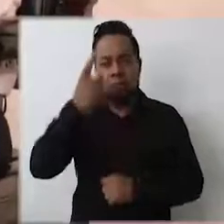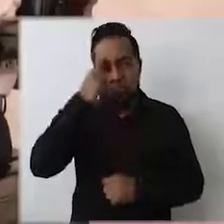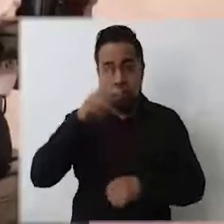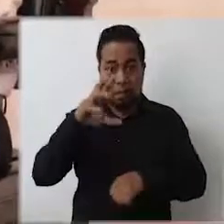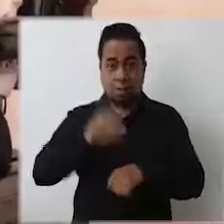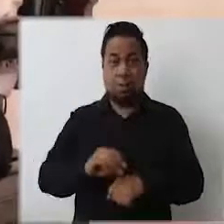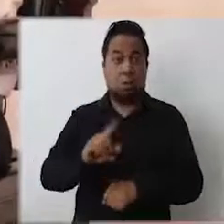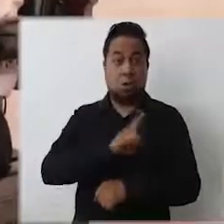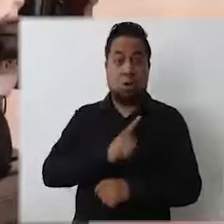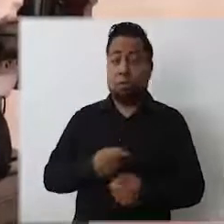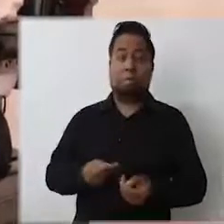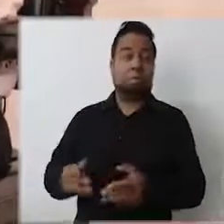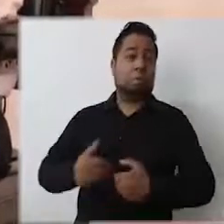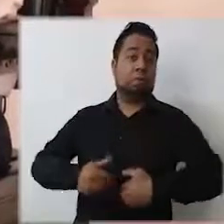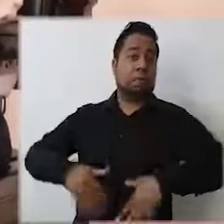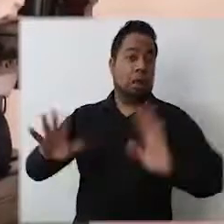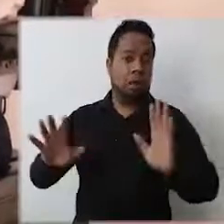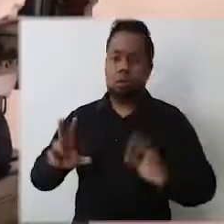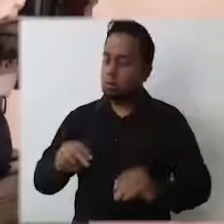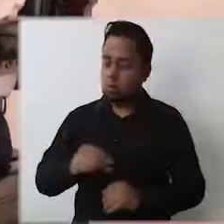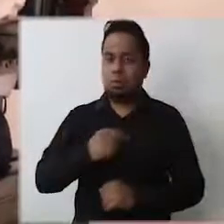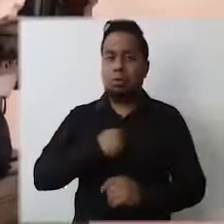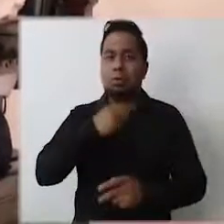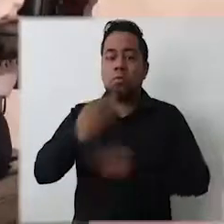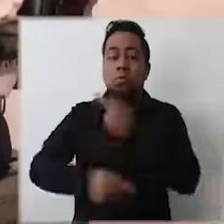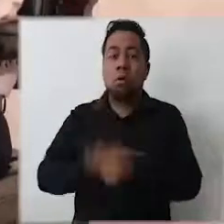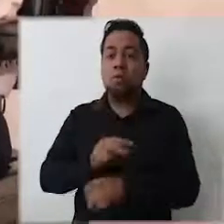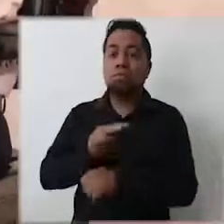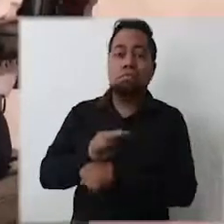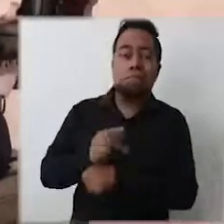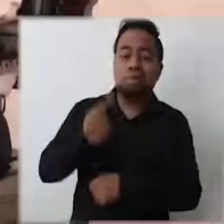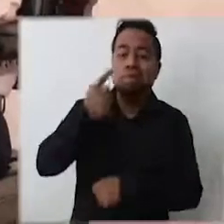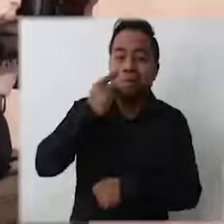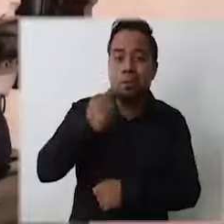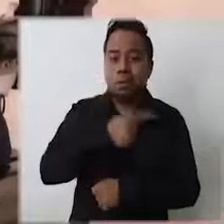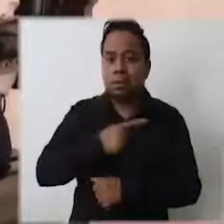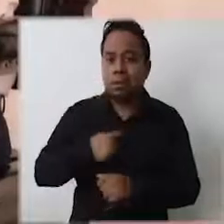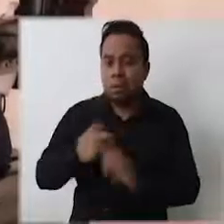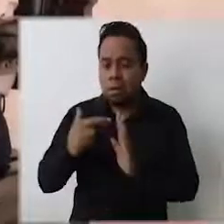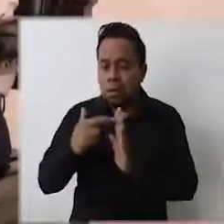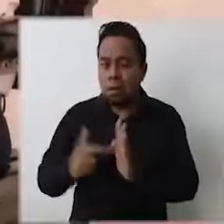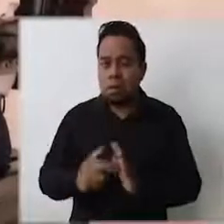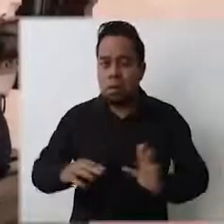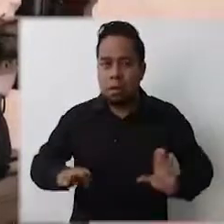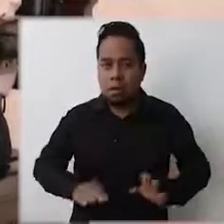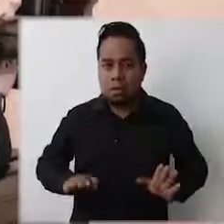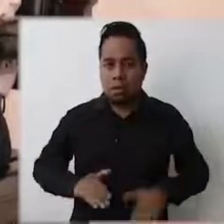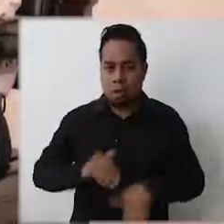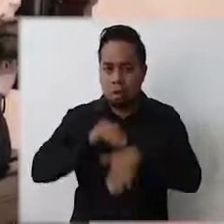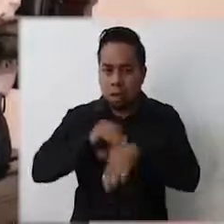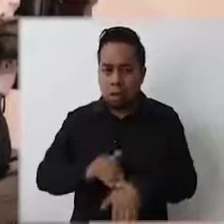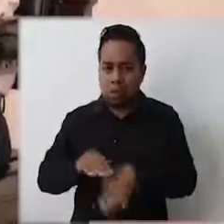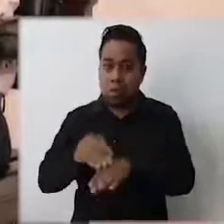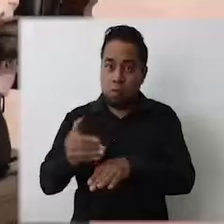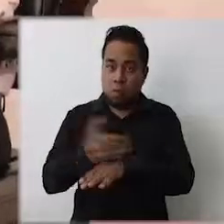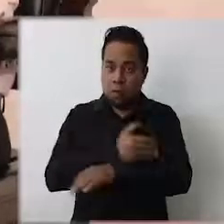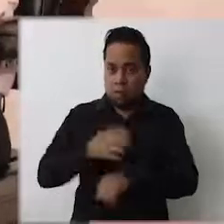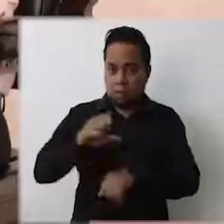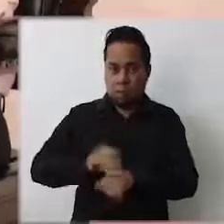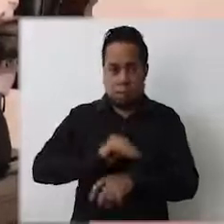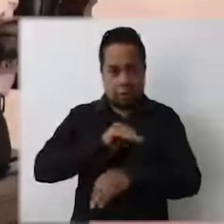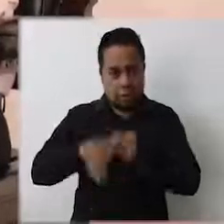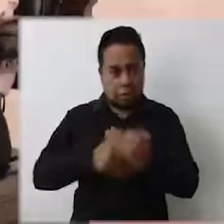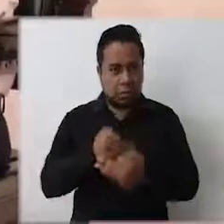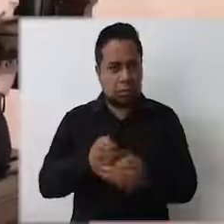Estos juegos mecánicos es un riesgo latente. Protección Civil tiene que estar presente, tiene que dar